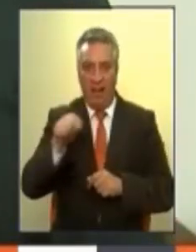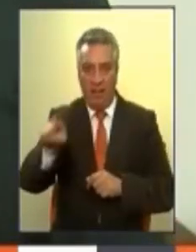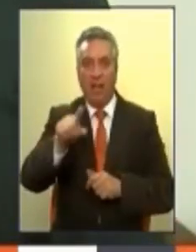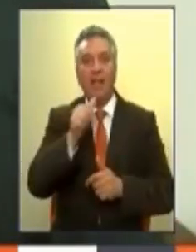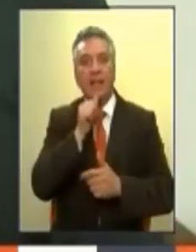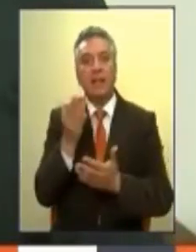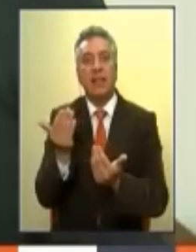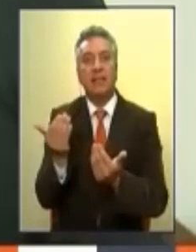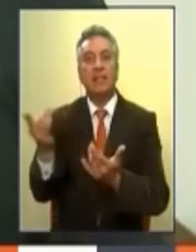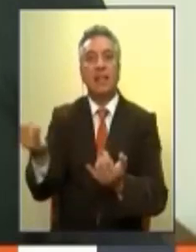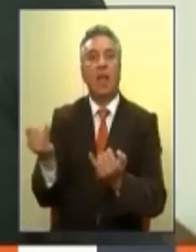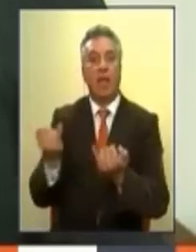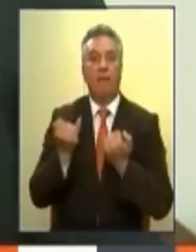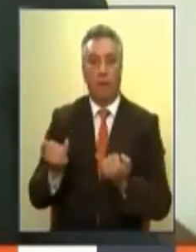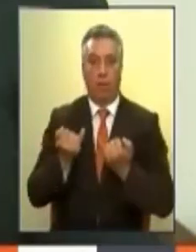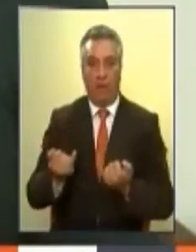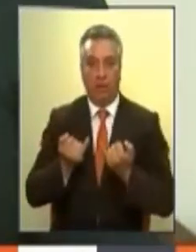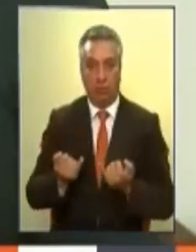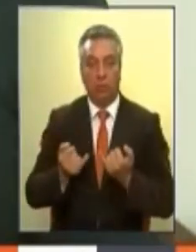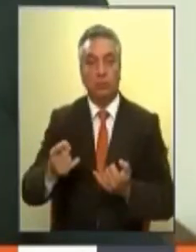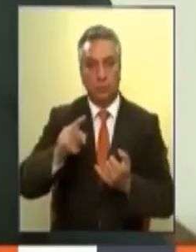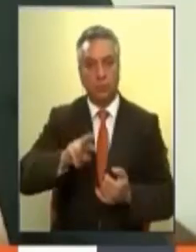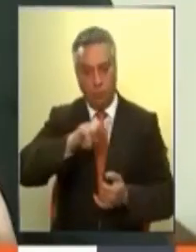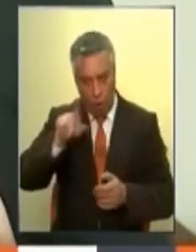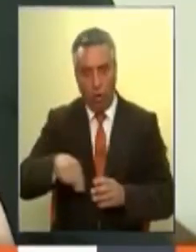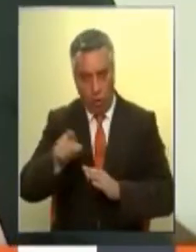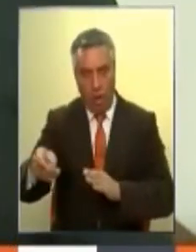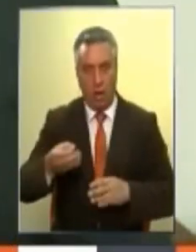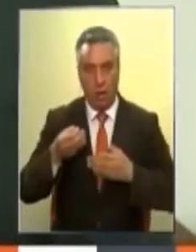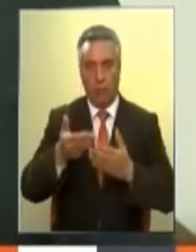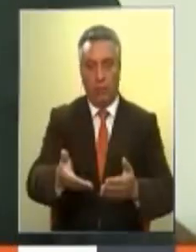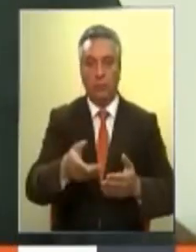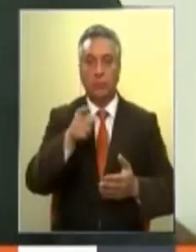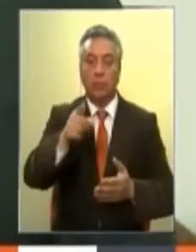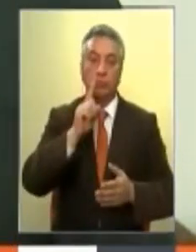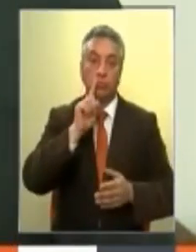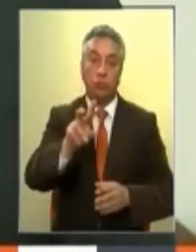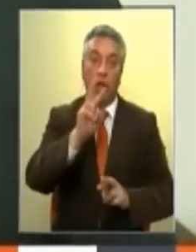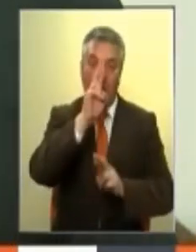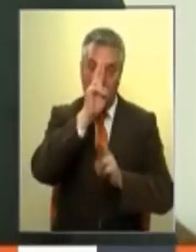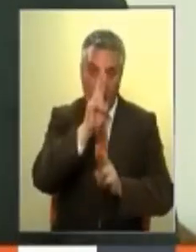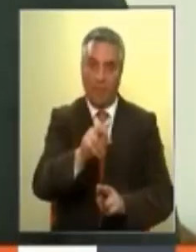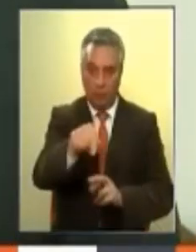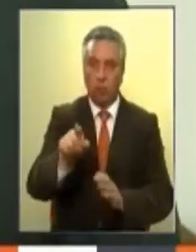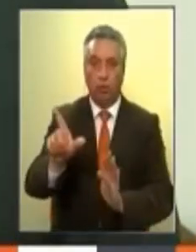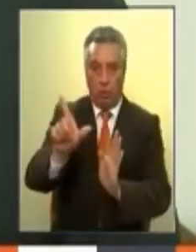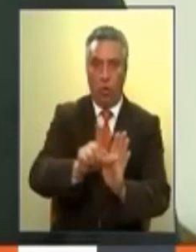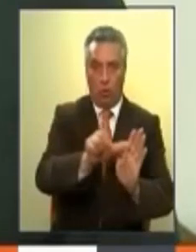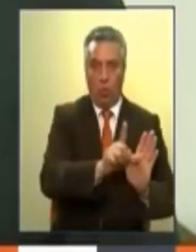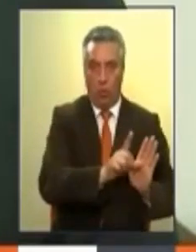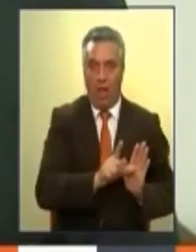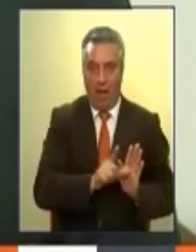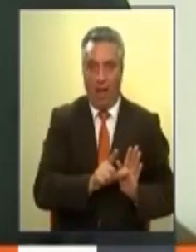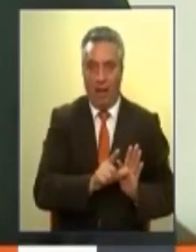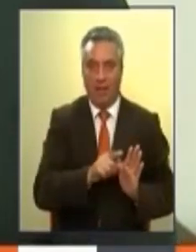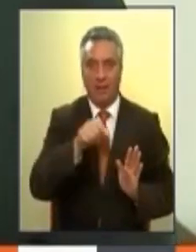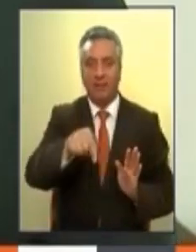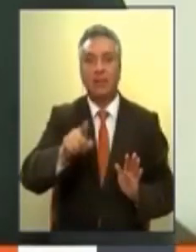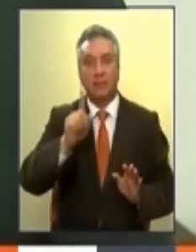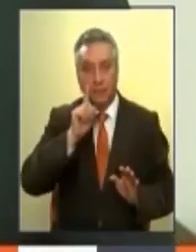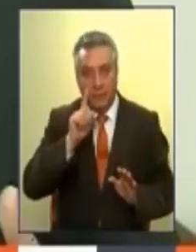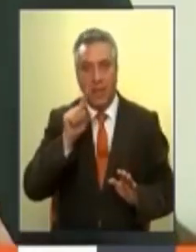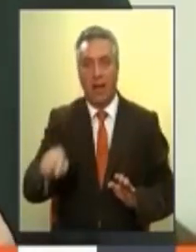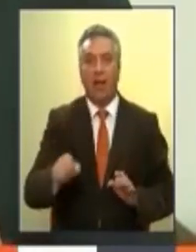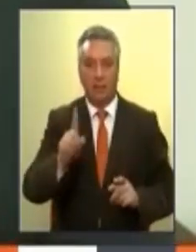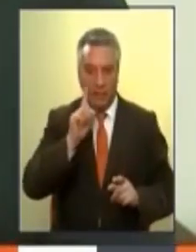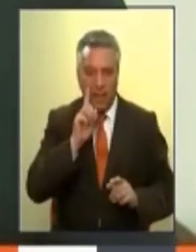y efectivamente lograr la reubicación junto con ellos, manteniendo el respeto por estos lugares que efectivamente generan un arraigo y una